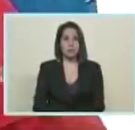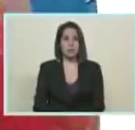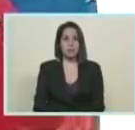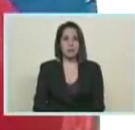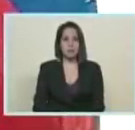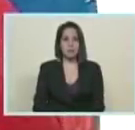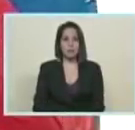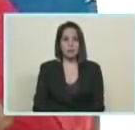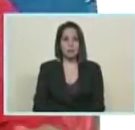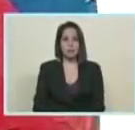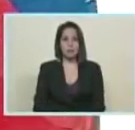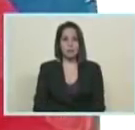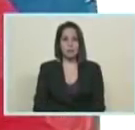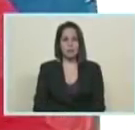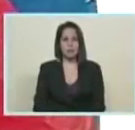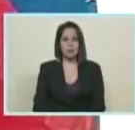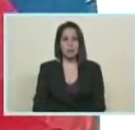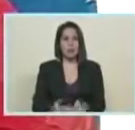Eso es ya.